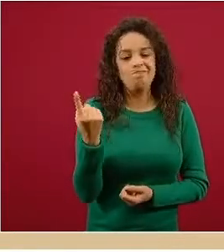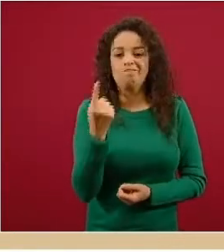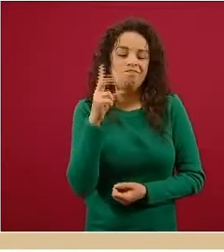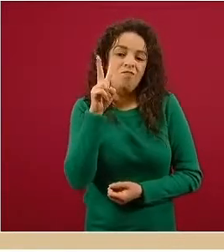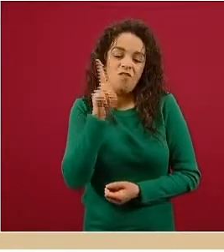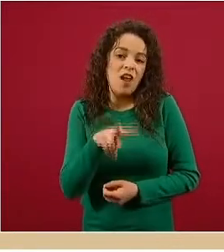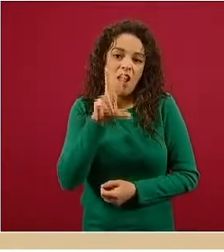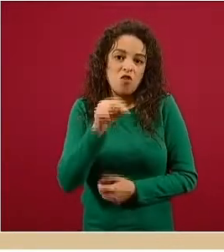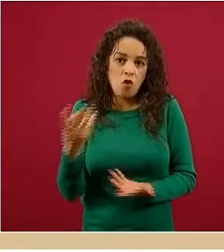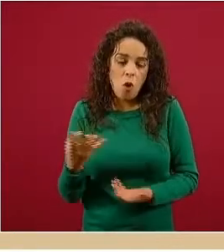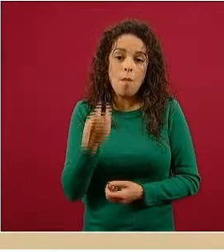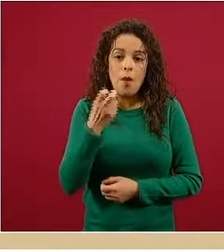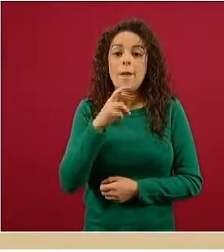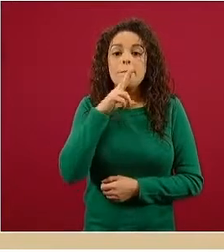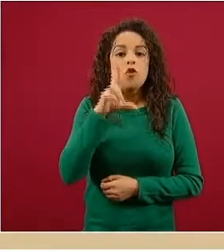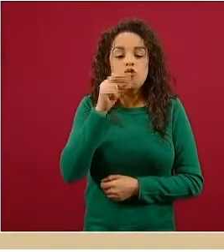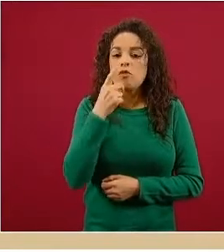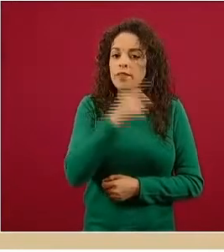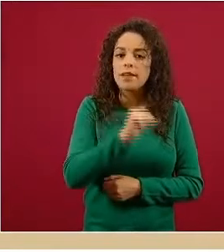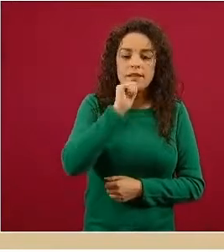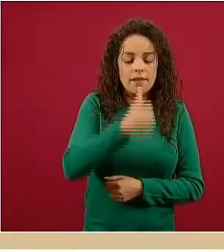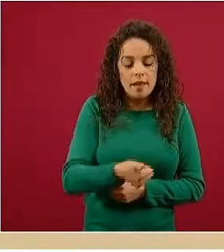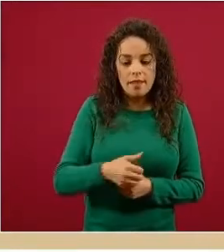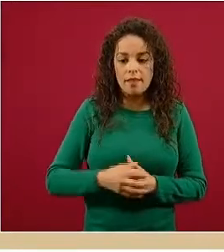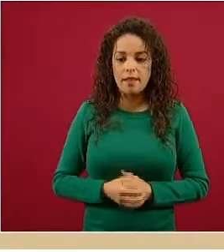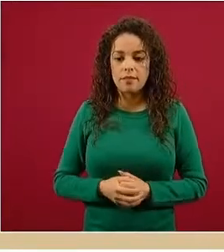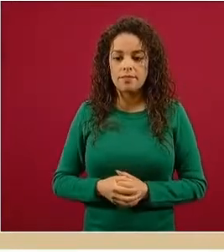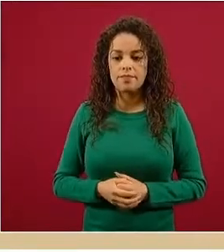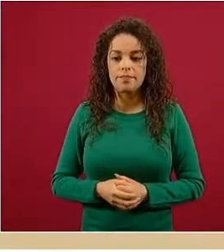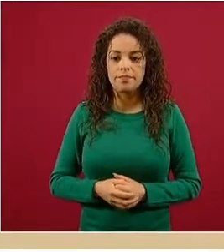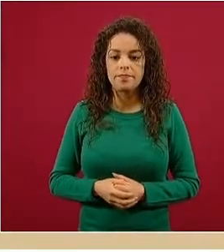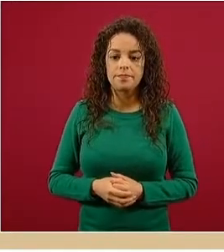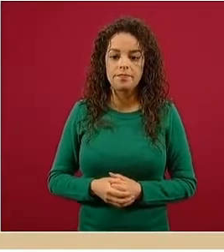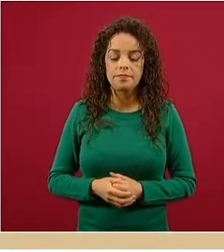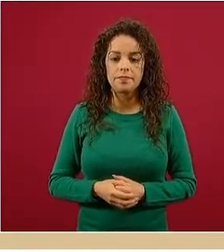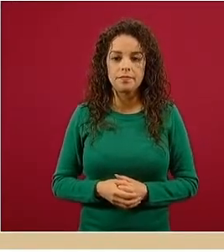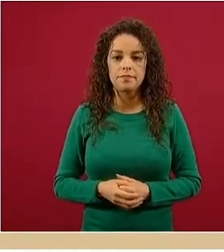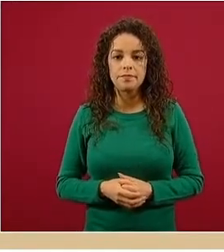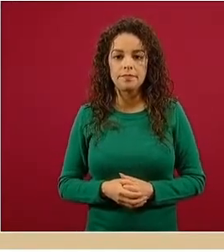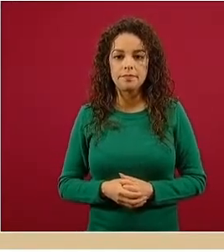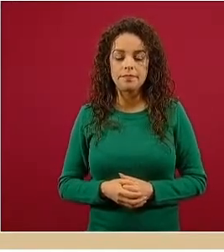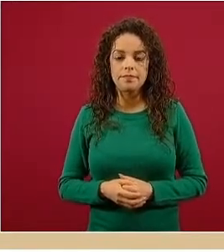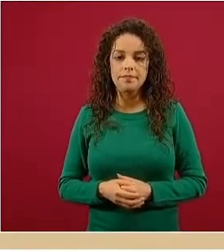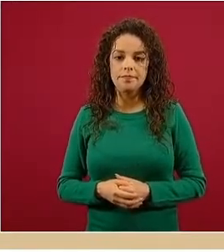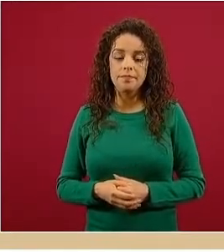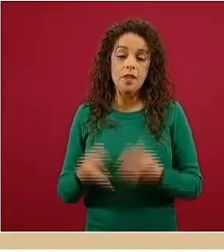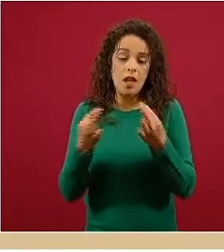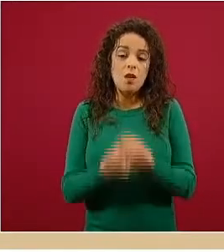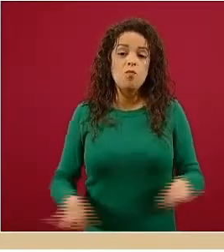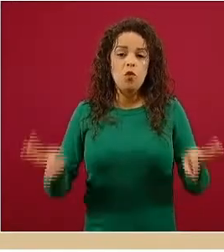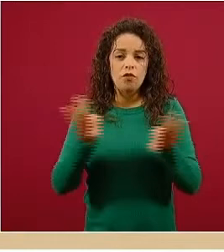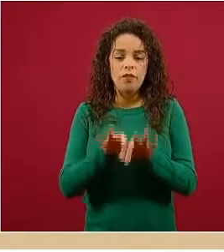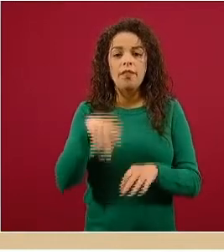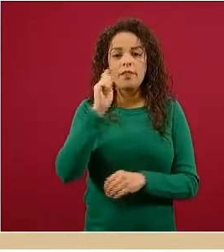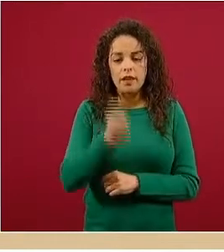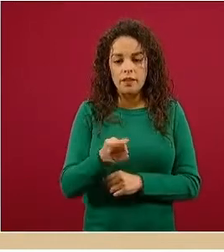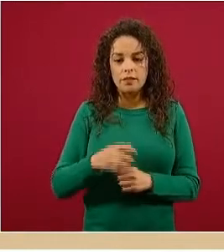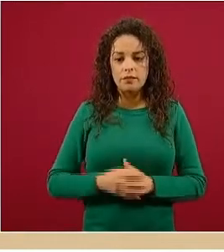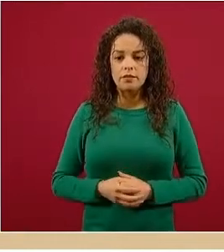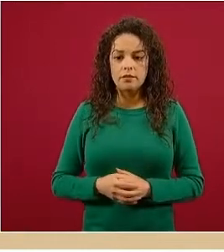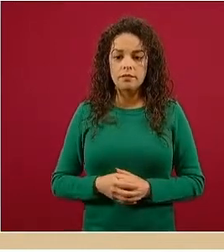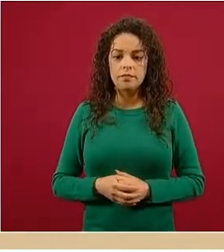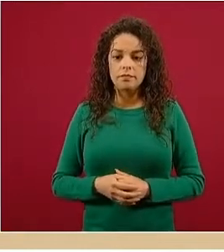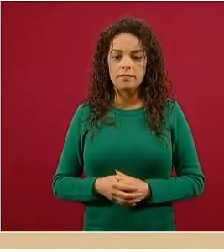puede recurrir a los servicios en caso de que se necesite. Sin embargo, en la mayoría de los casos se resuelve